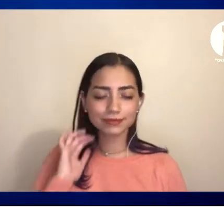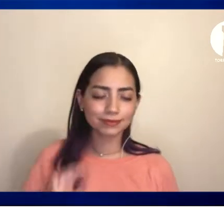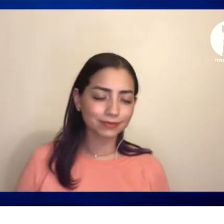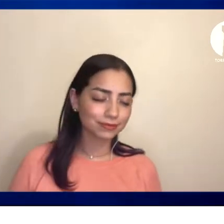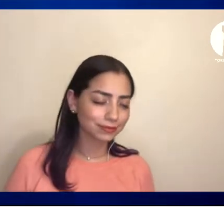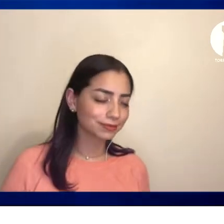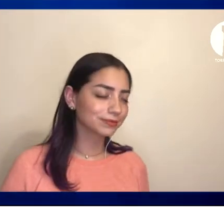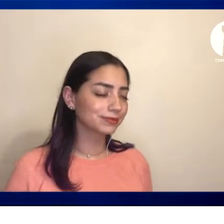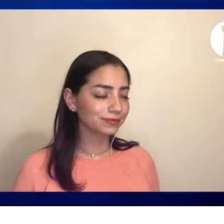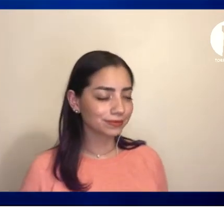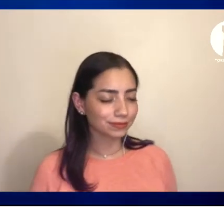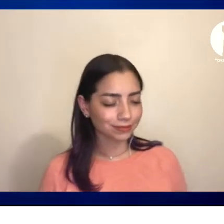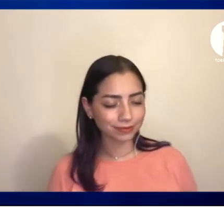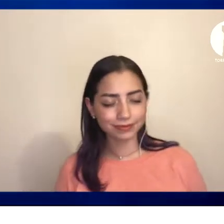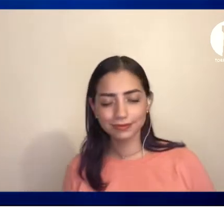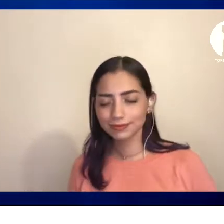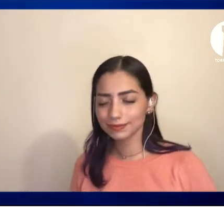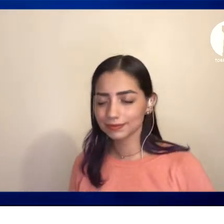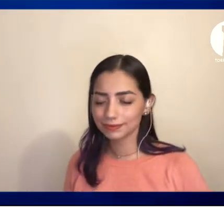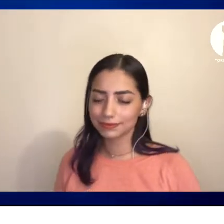Aleluya,